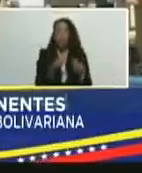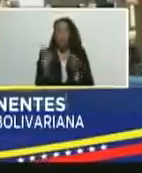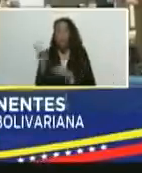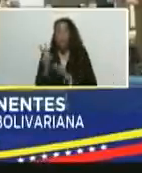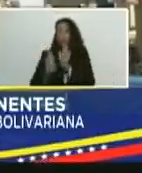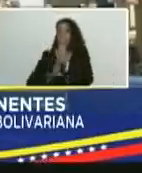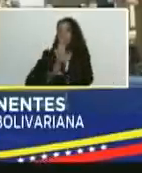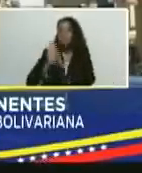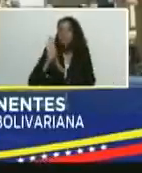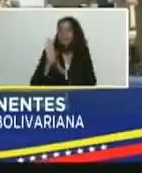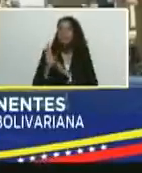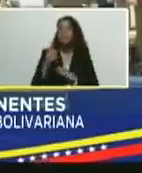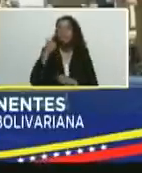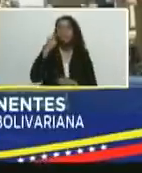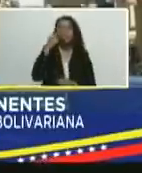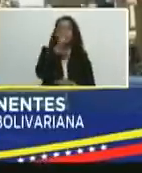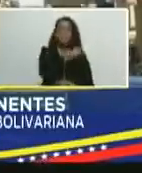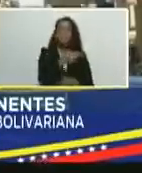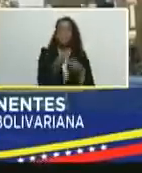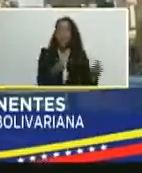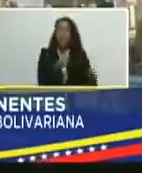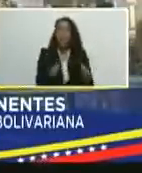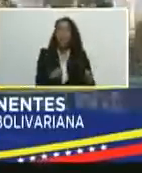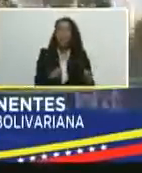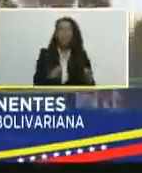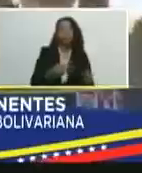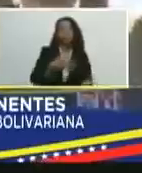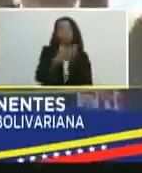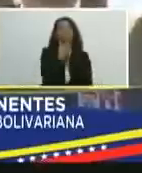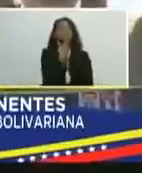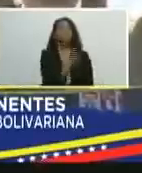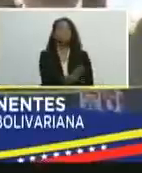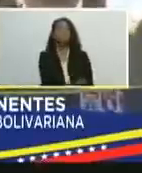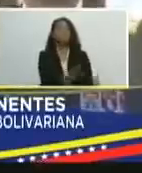Y de los pitiyanquis, peleles,